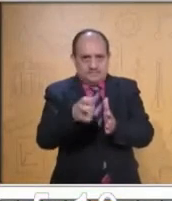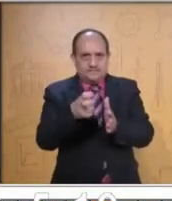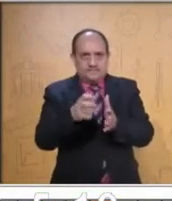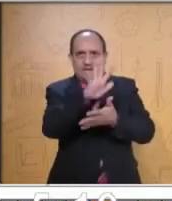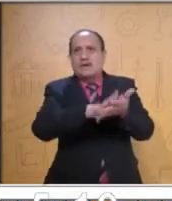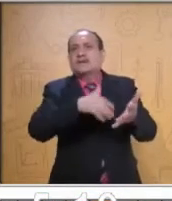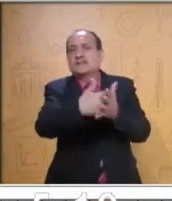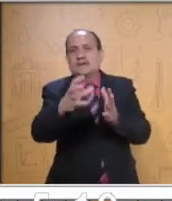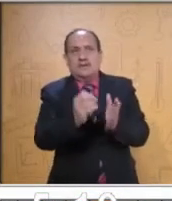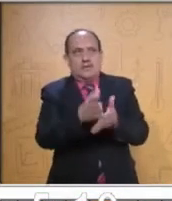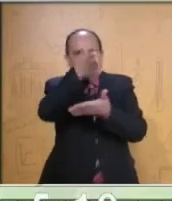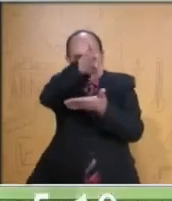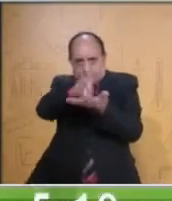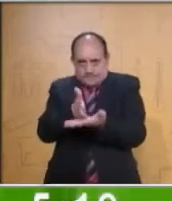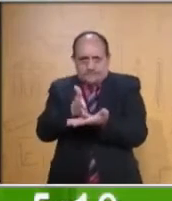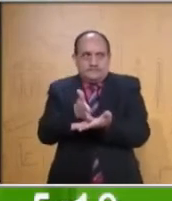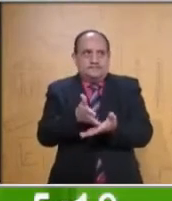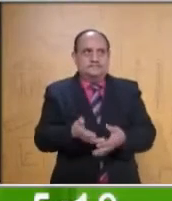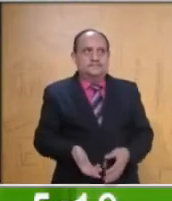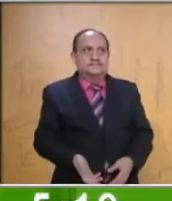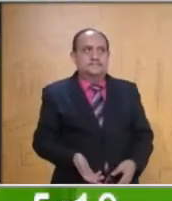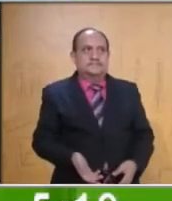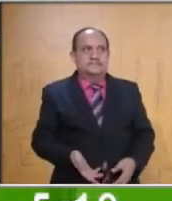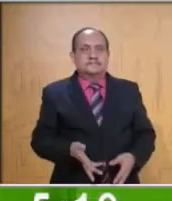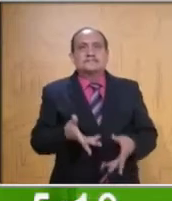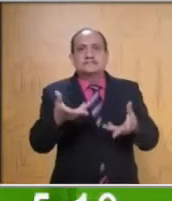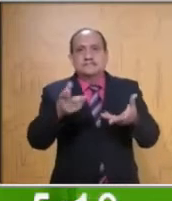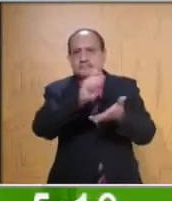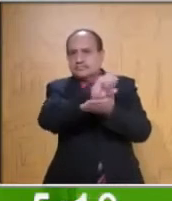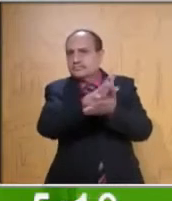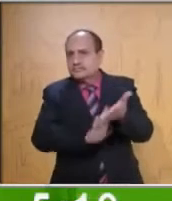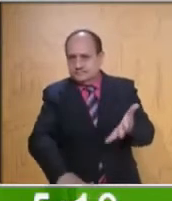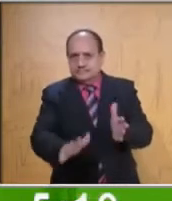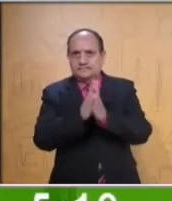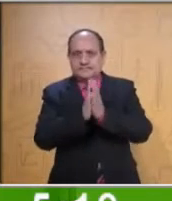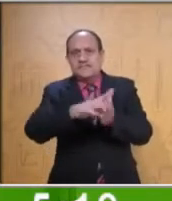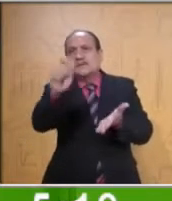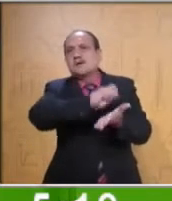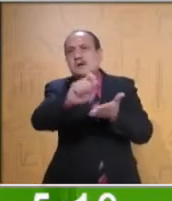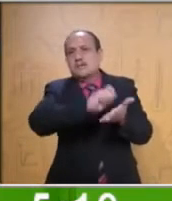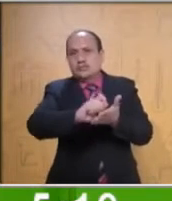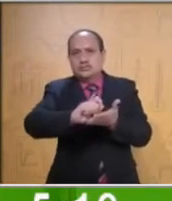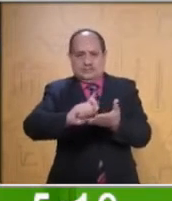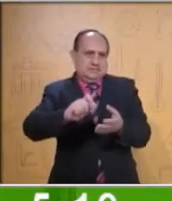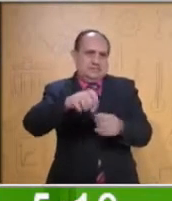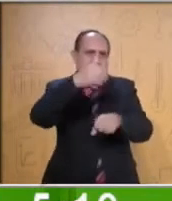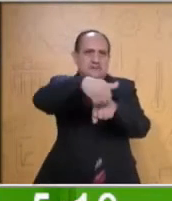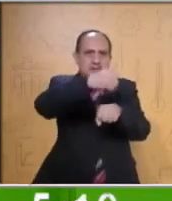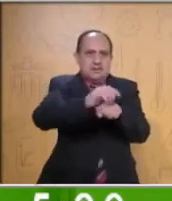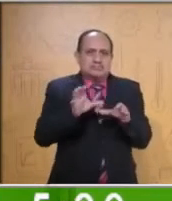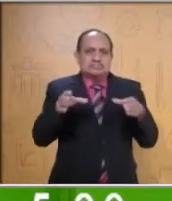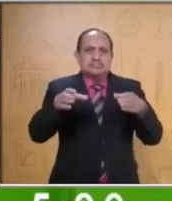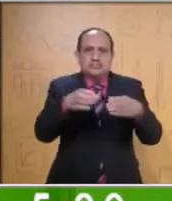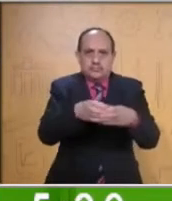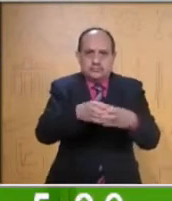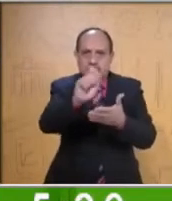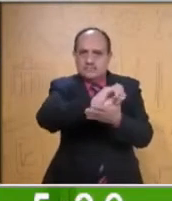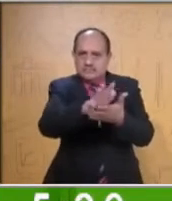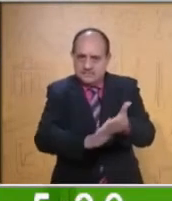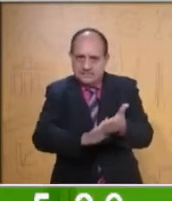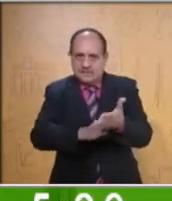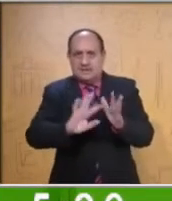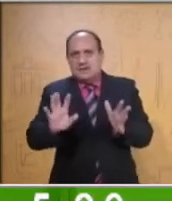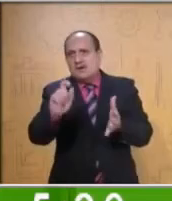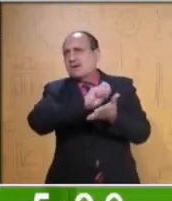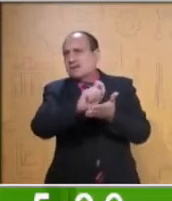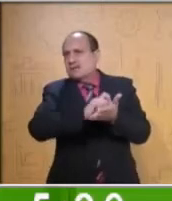o dividir en esta parte. Vamos a hacerlo, por favor, anoten los datos que acabo de poner, ya sea que